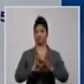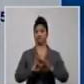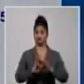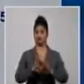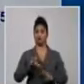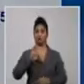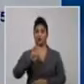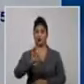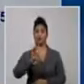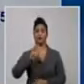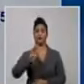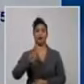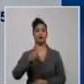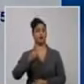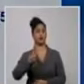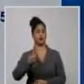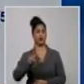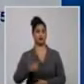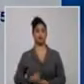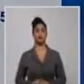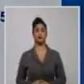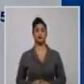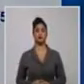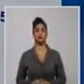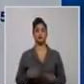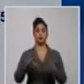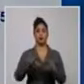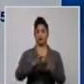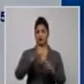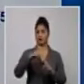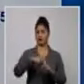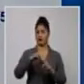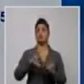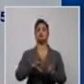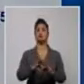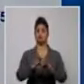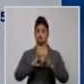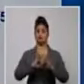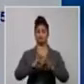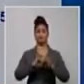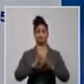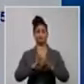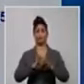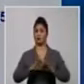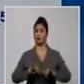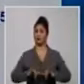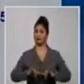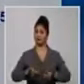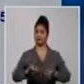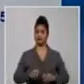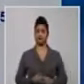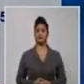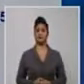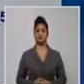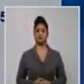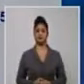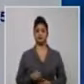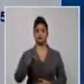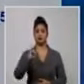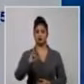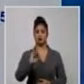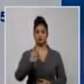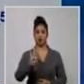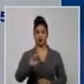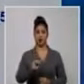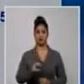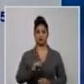442. Le sigue Guantánamo, otra provincia que ha venido con un número elevado también, 64, Santiago de